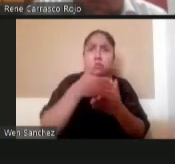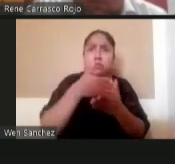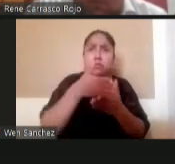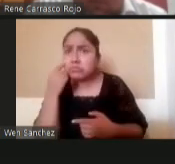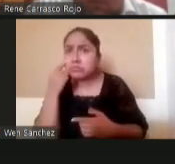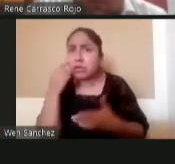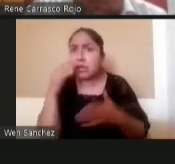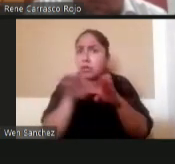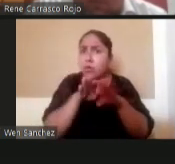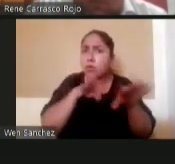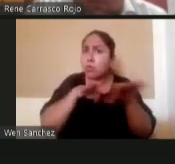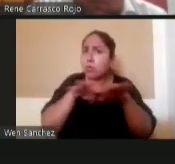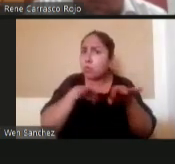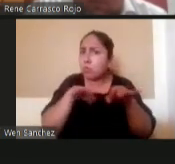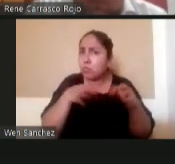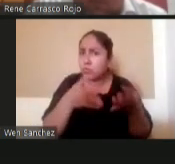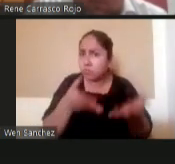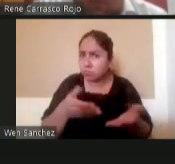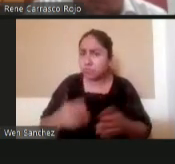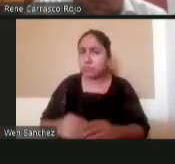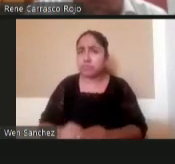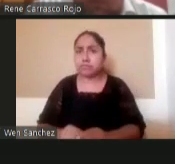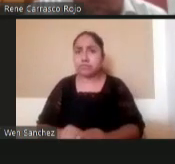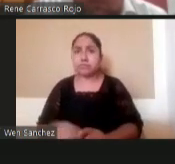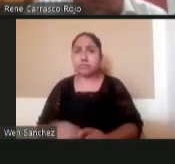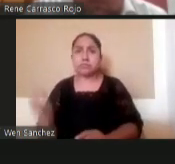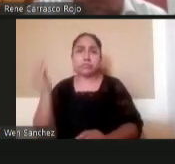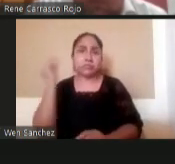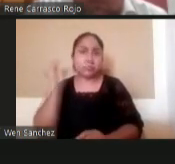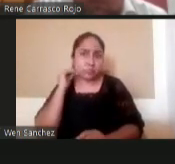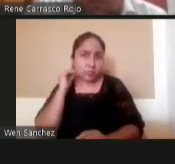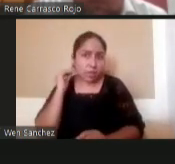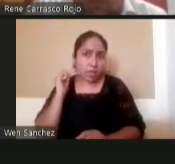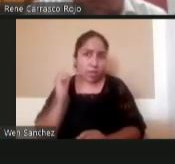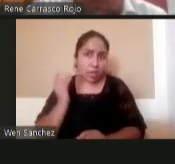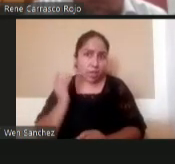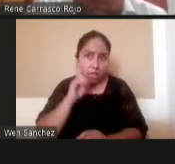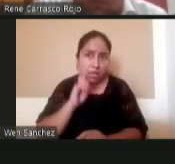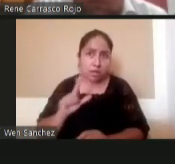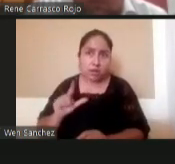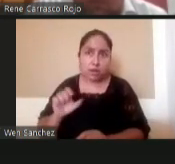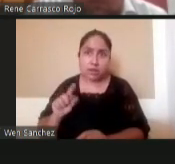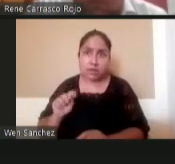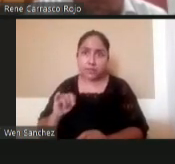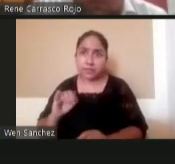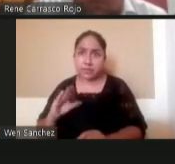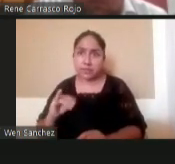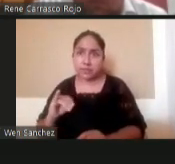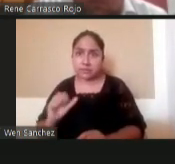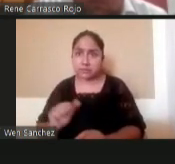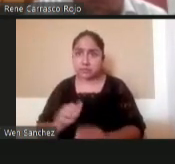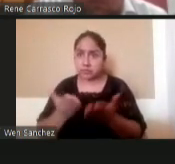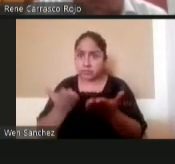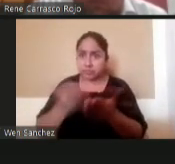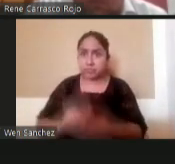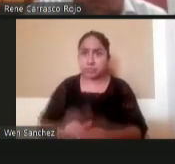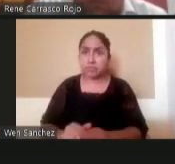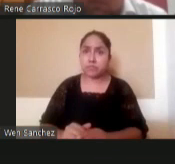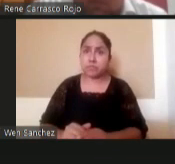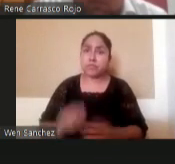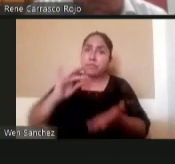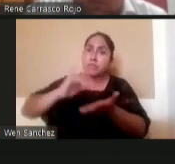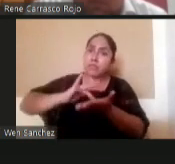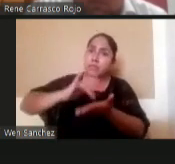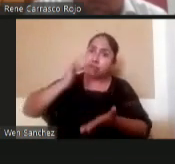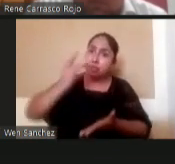Gracias, regidor Ponce Torres. Síndica Leticia Ortega, la escuchamos. Gracias, presidente. Bueno,